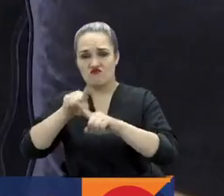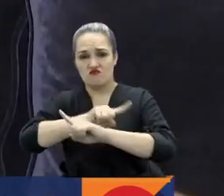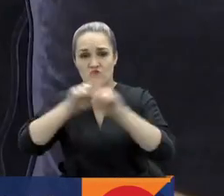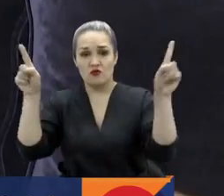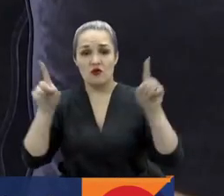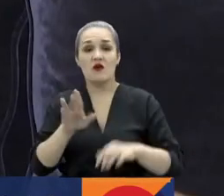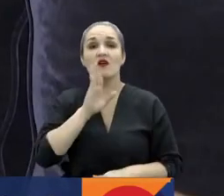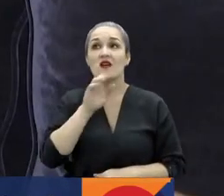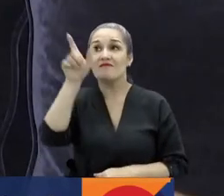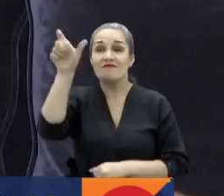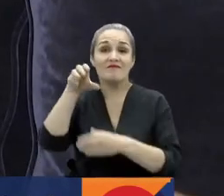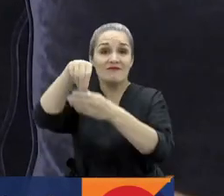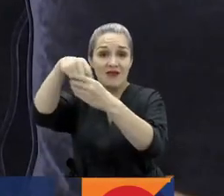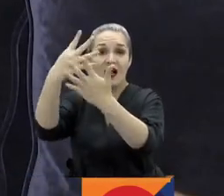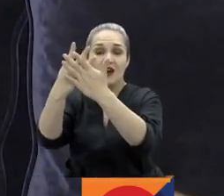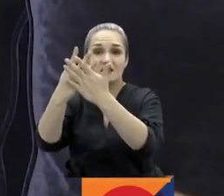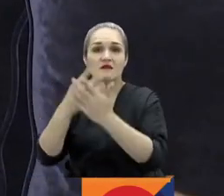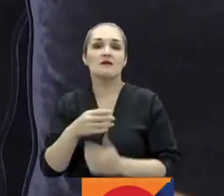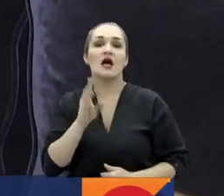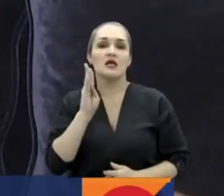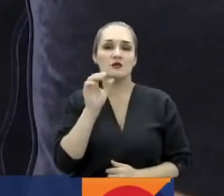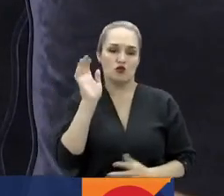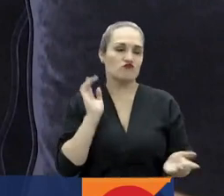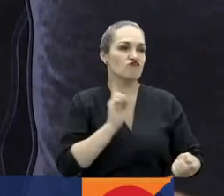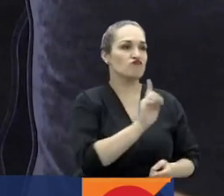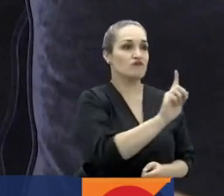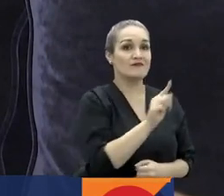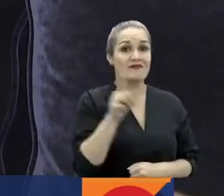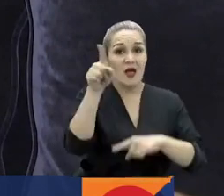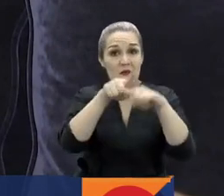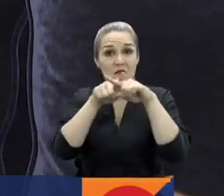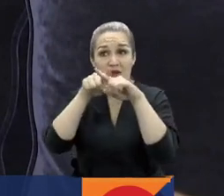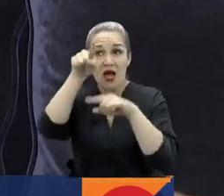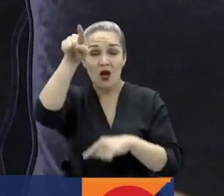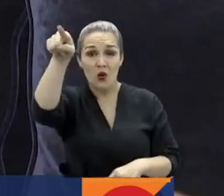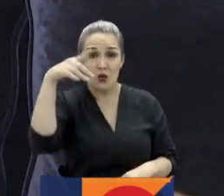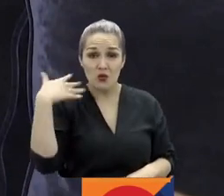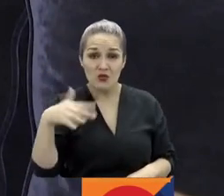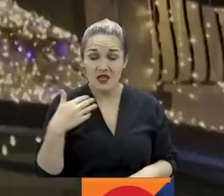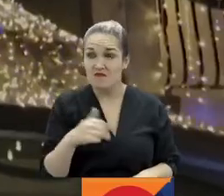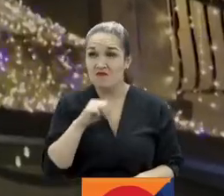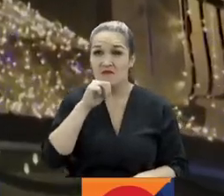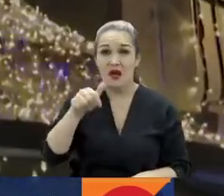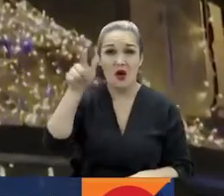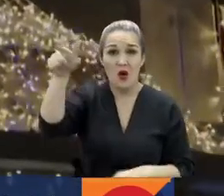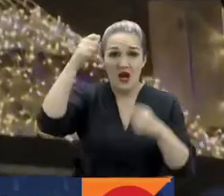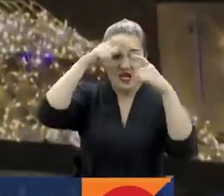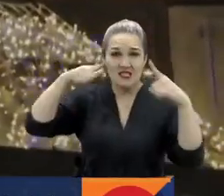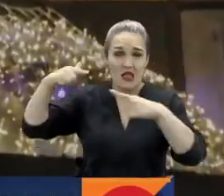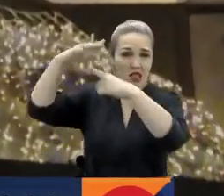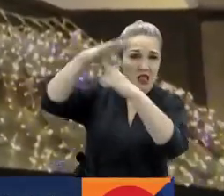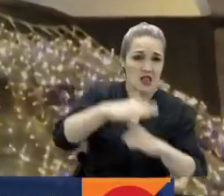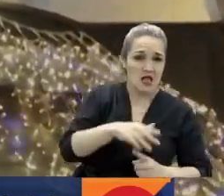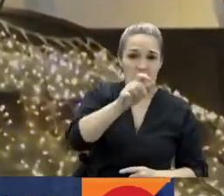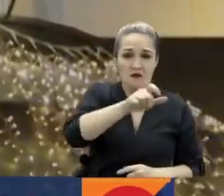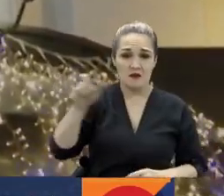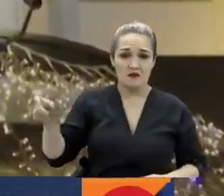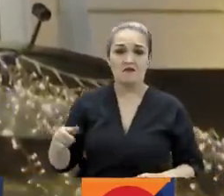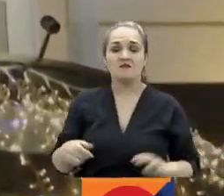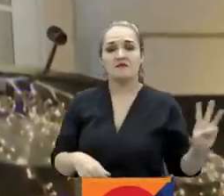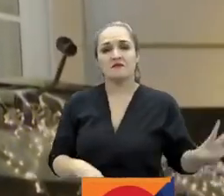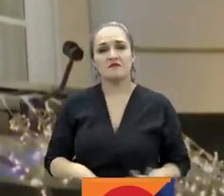el premio en Ucrania y un estado Invasor pero en Bielorrusia el mismo estado asfixia a su pueblo luego de la ceremonia los ganadores